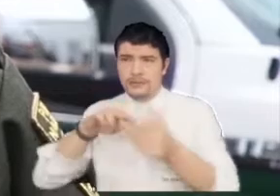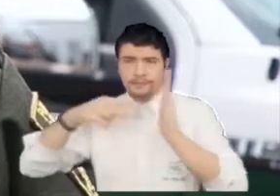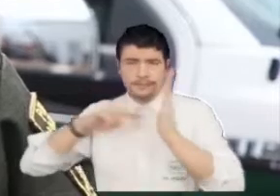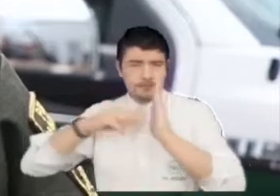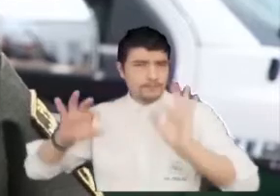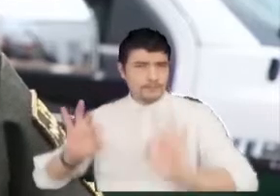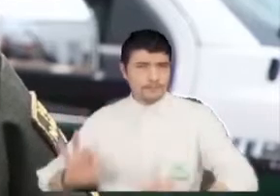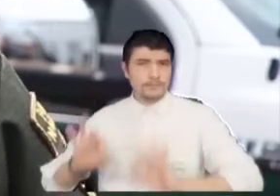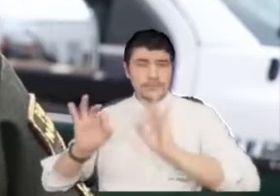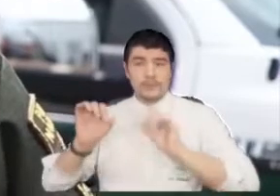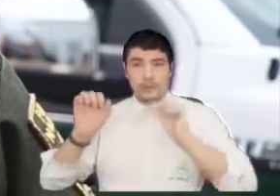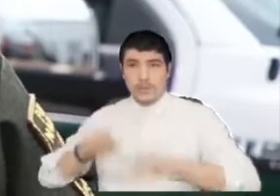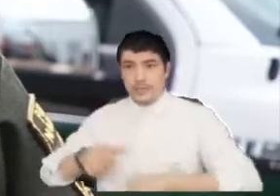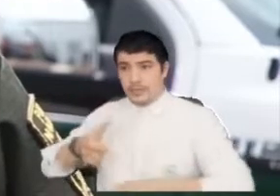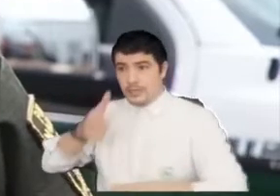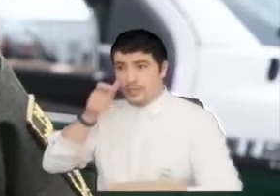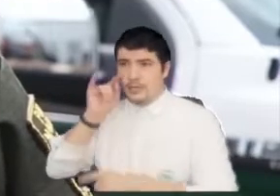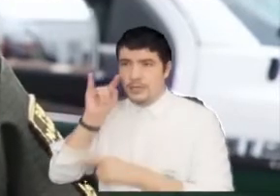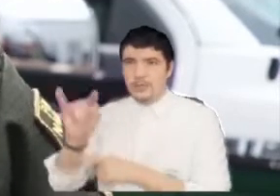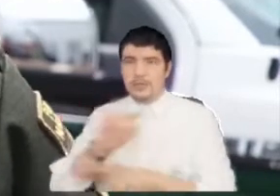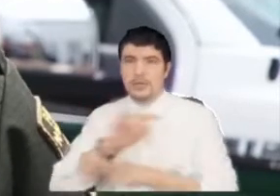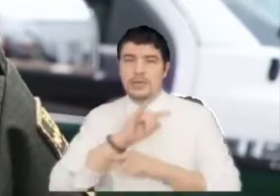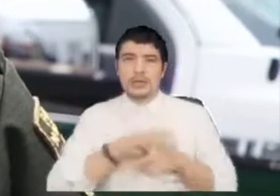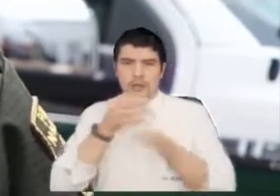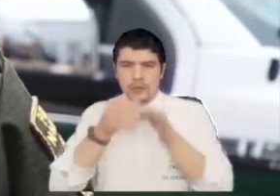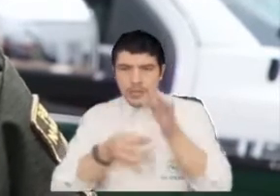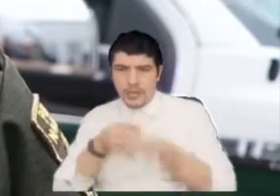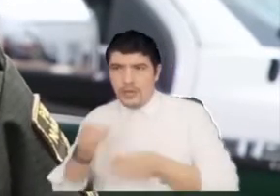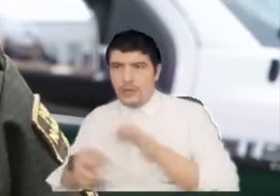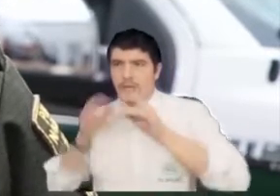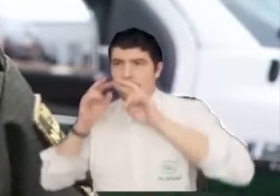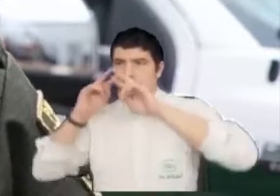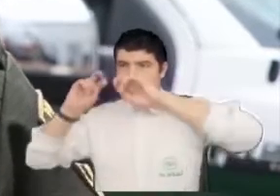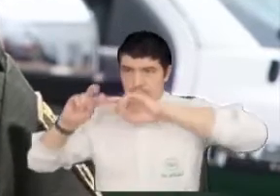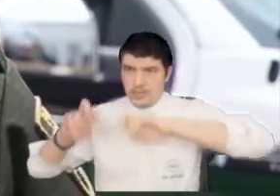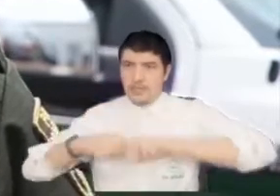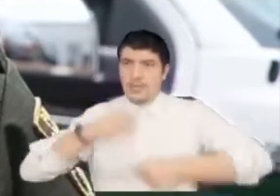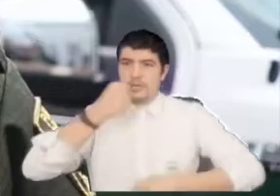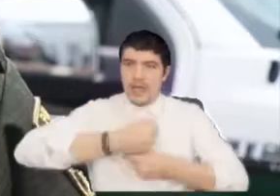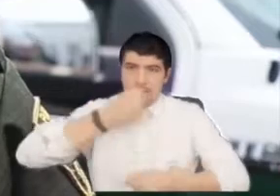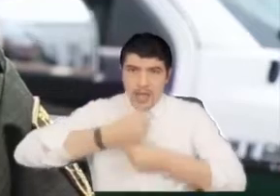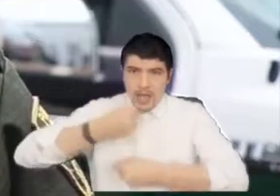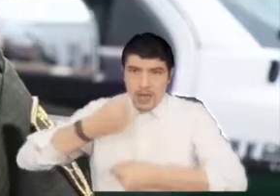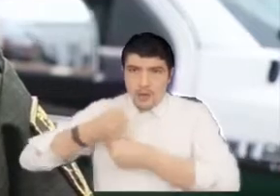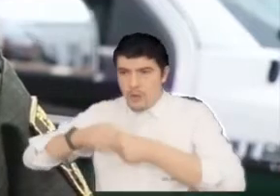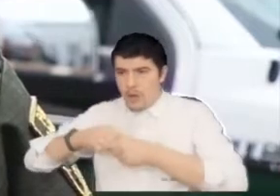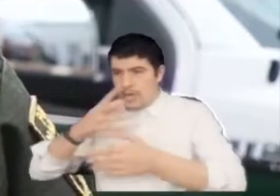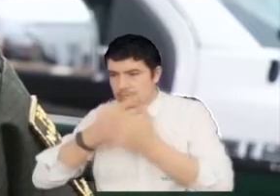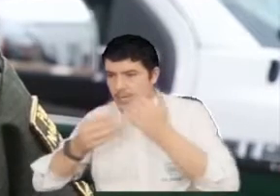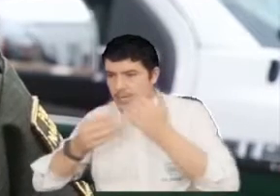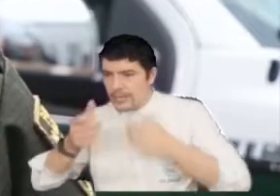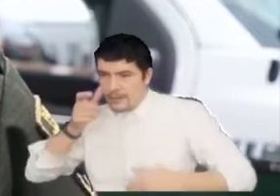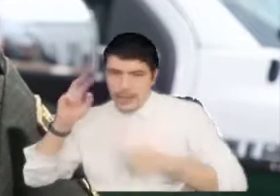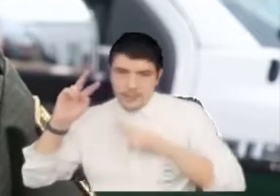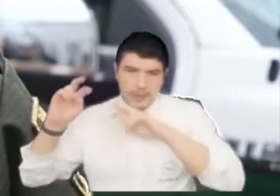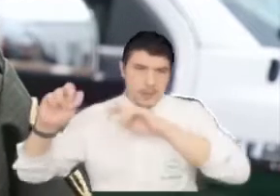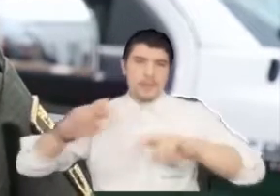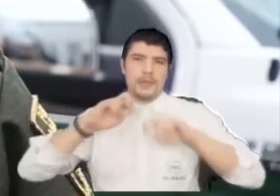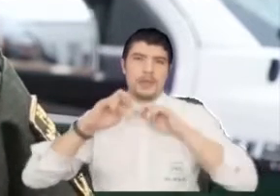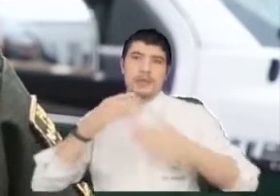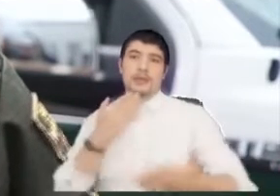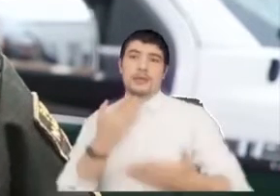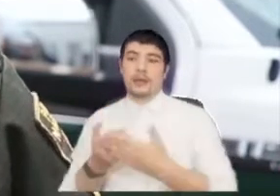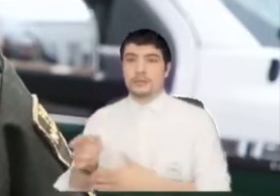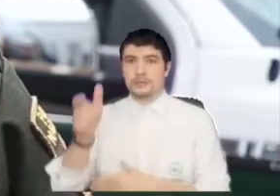impunidad, ser más asertivos en las investigaciones, hacer trabajo de campo. Y finalmente, pues un agradecimiento muy especial a la Alcaldía de Bucaramanga